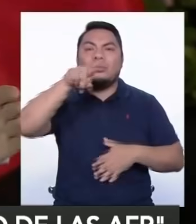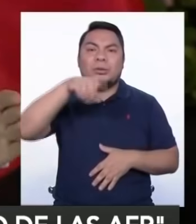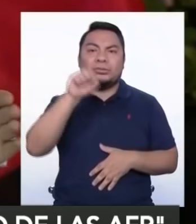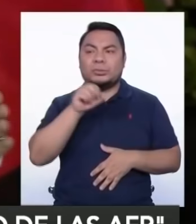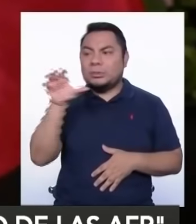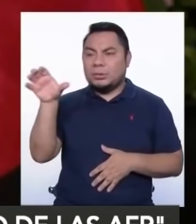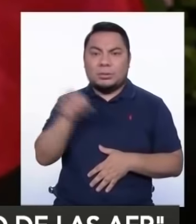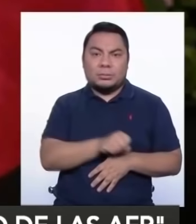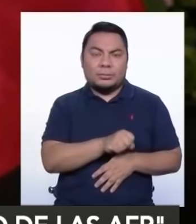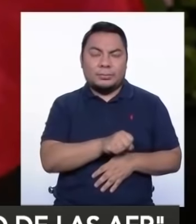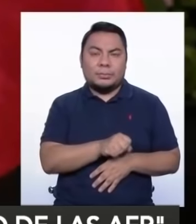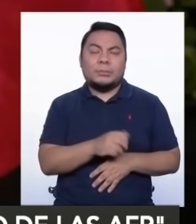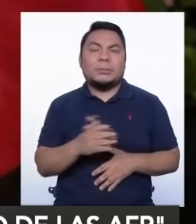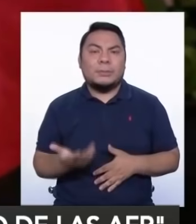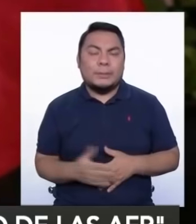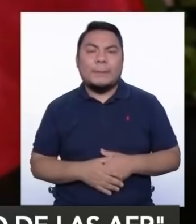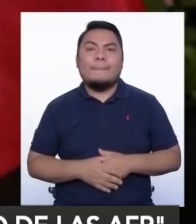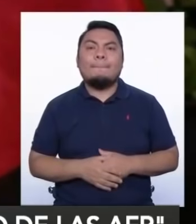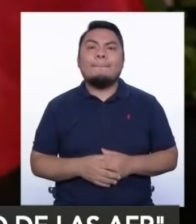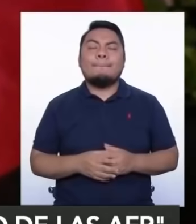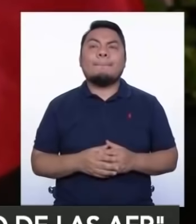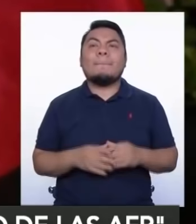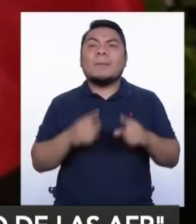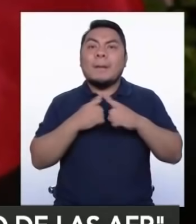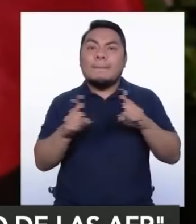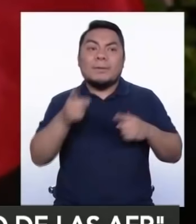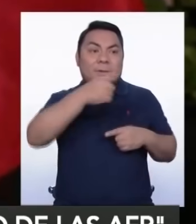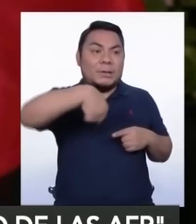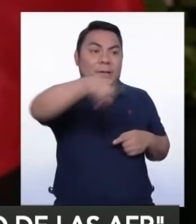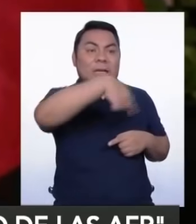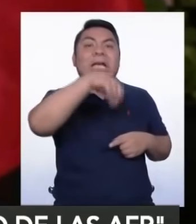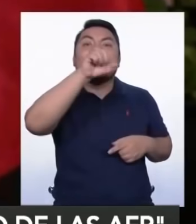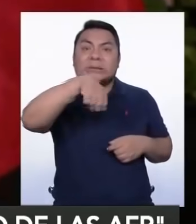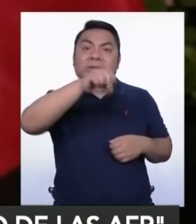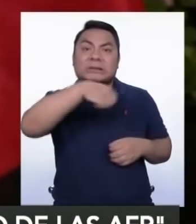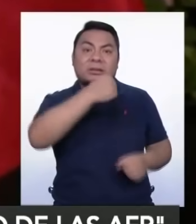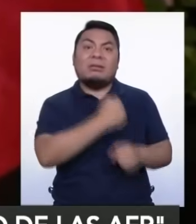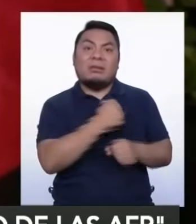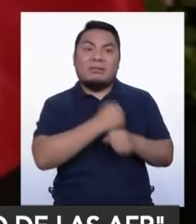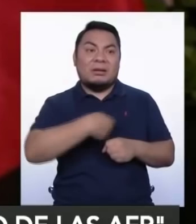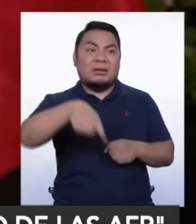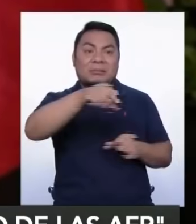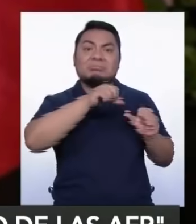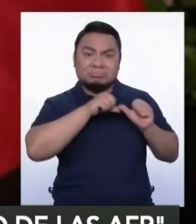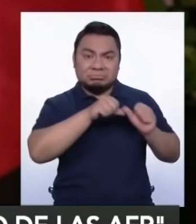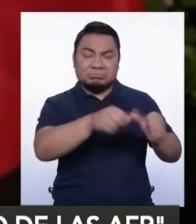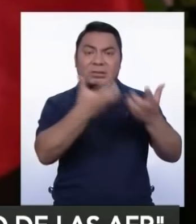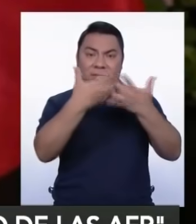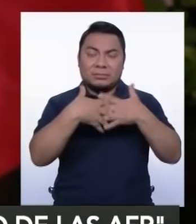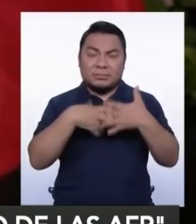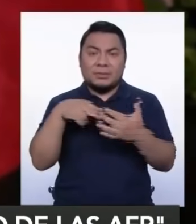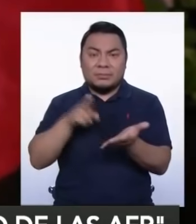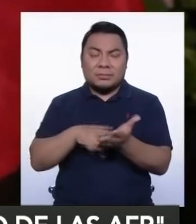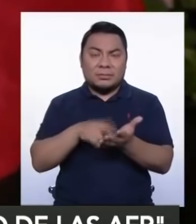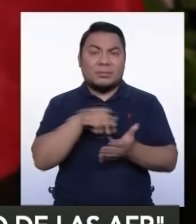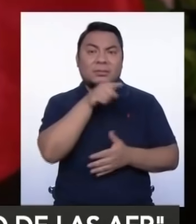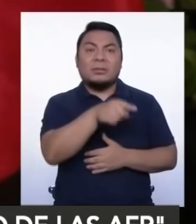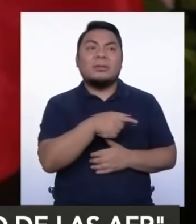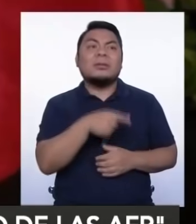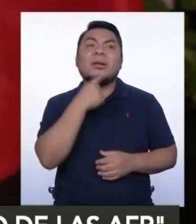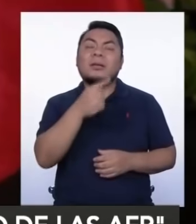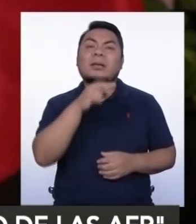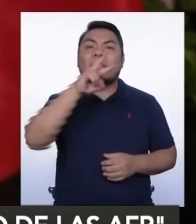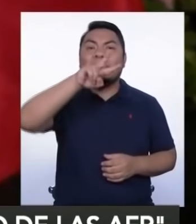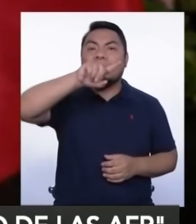Eso es si no están trabajando. Pero los que están trabajando y siguen en planilla, Si su sueldo es hasta de